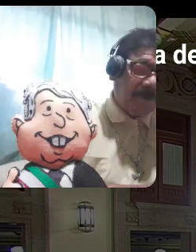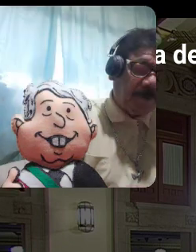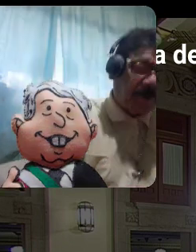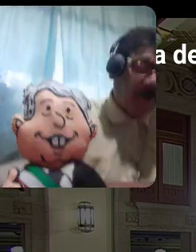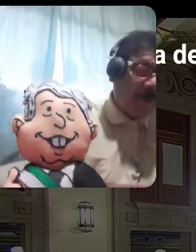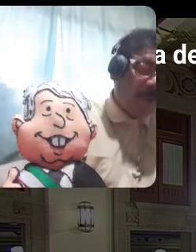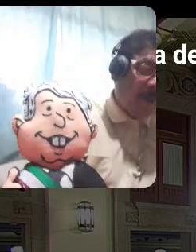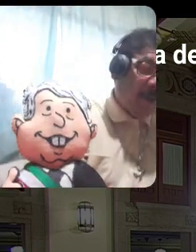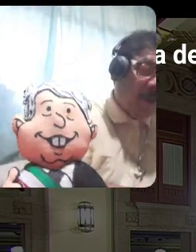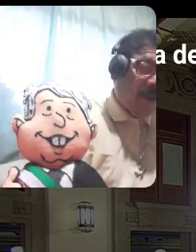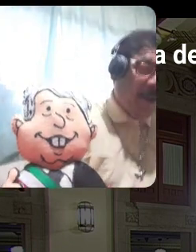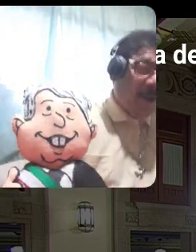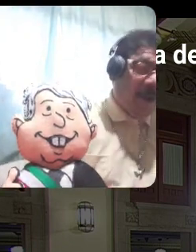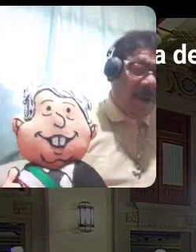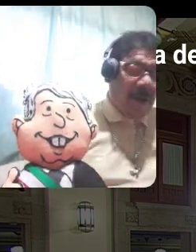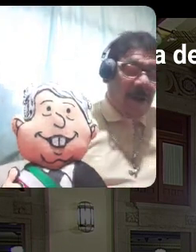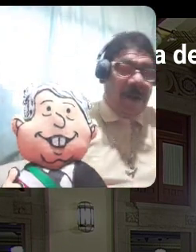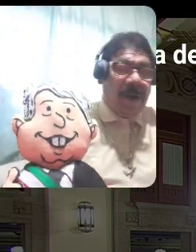Cruzol.